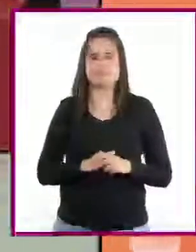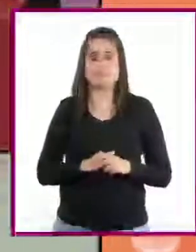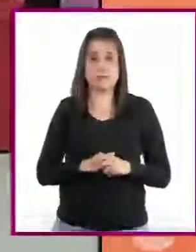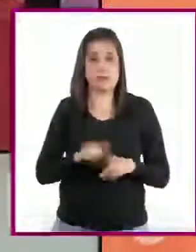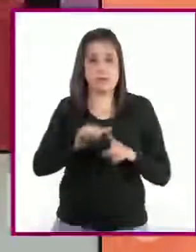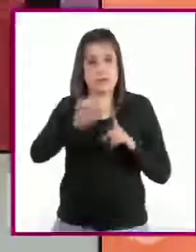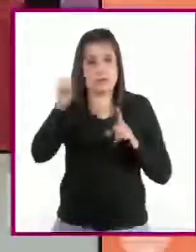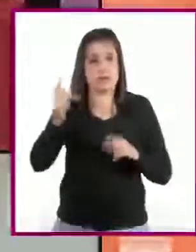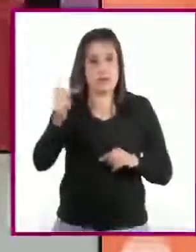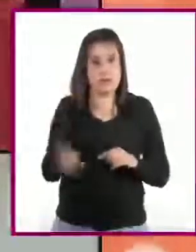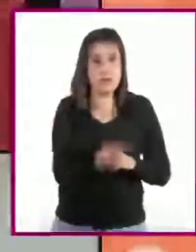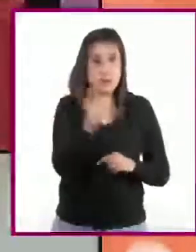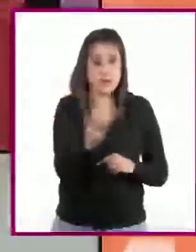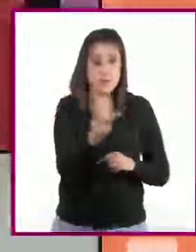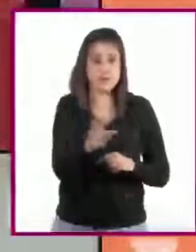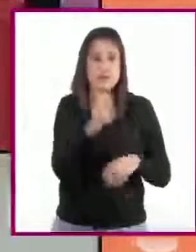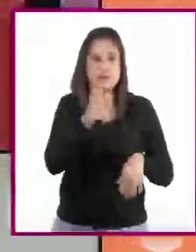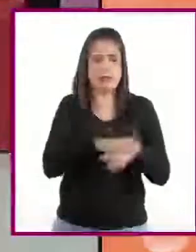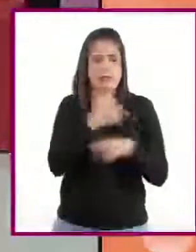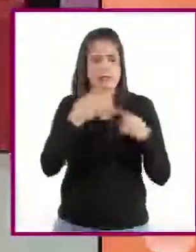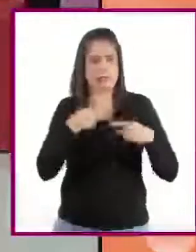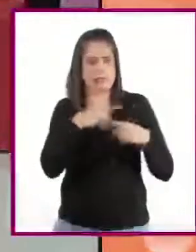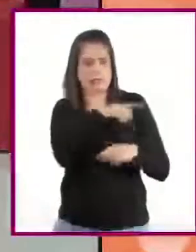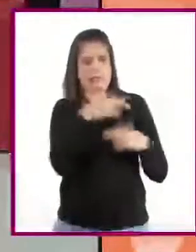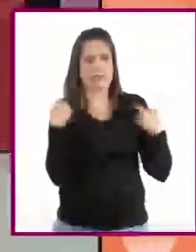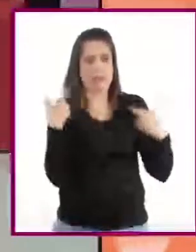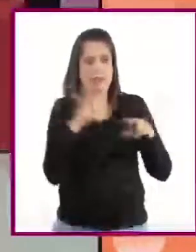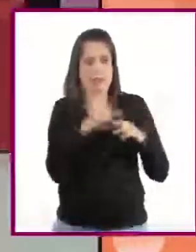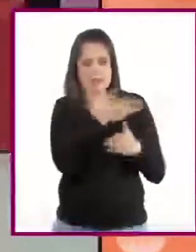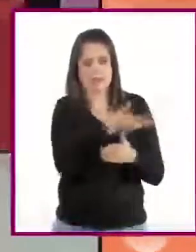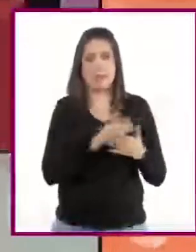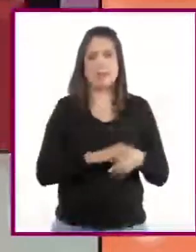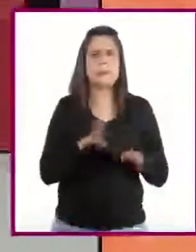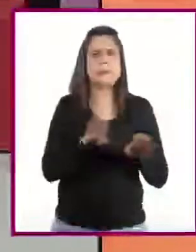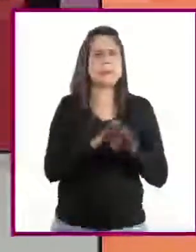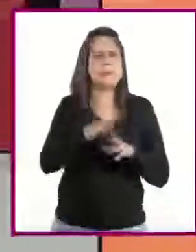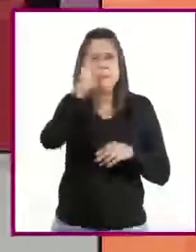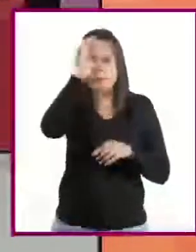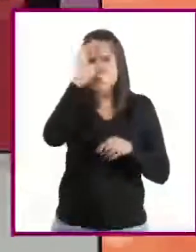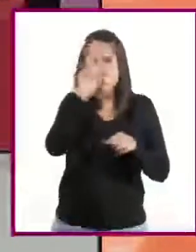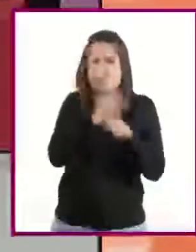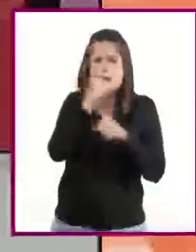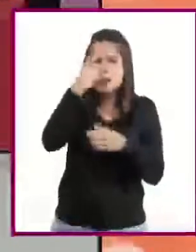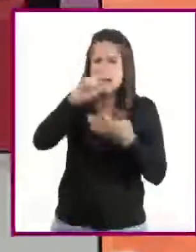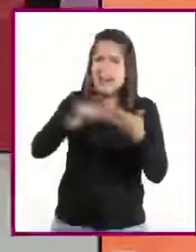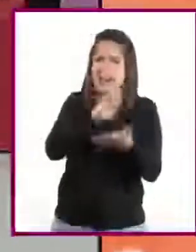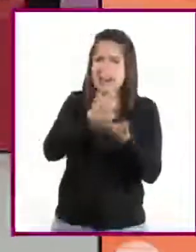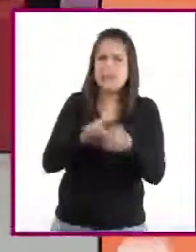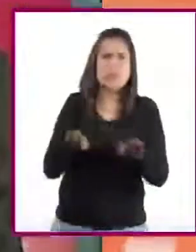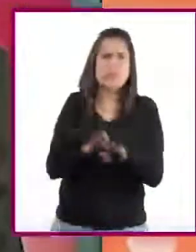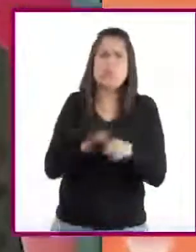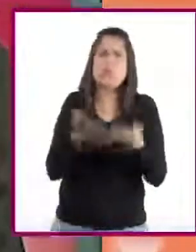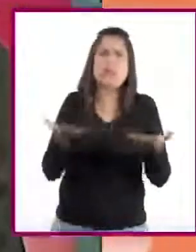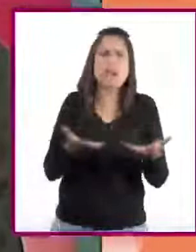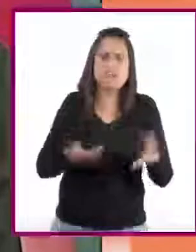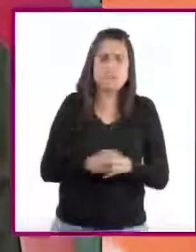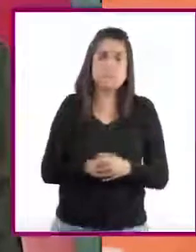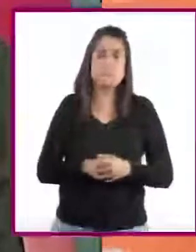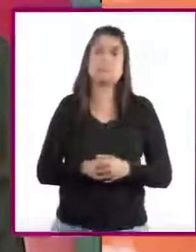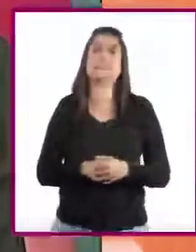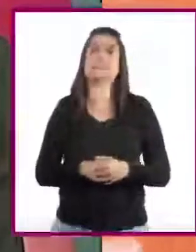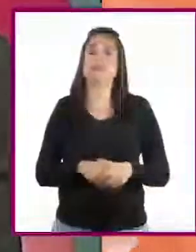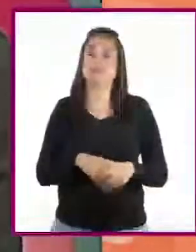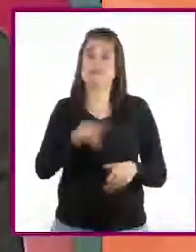Otra pregunta más para nuestros especialistas. ¿Cómo construir una cultura de la legalidad? Licenciado Gutiérrez. Me parece que es